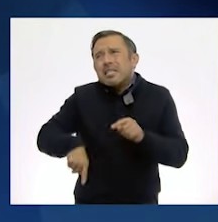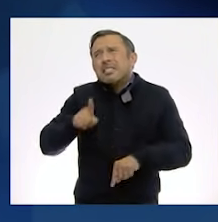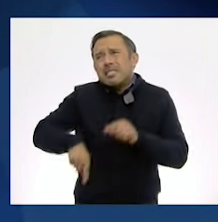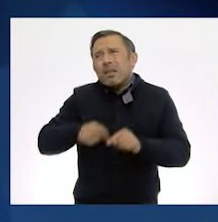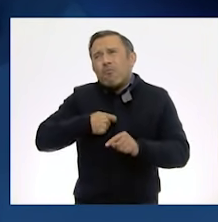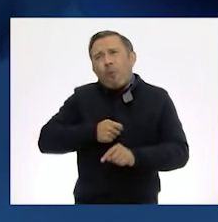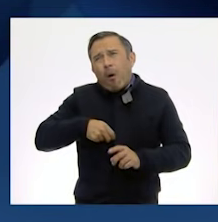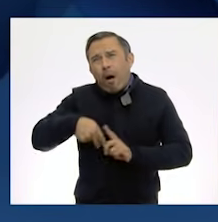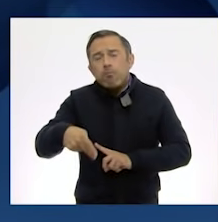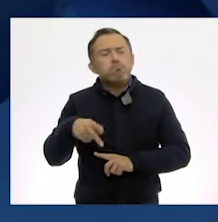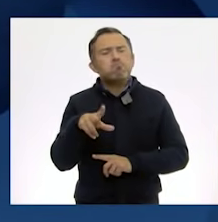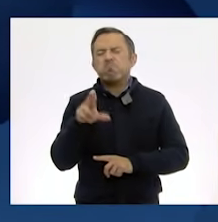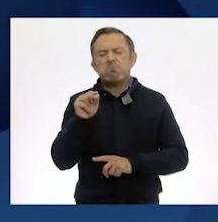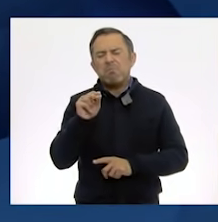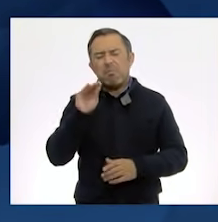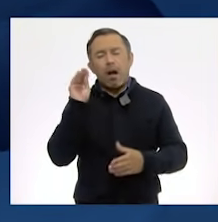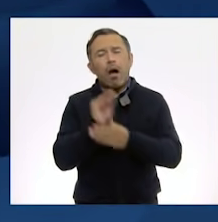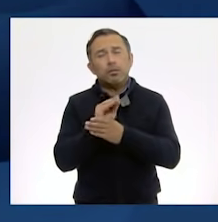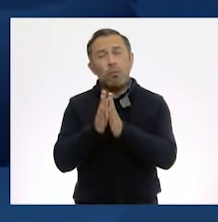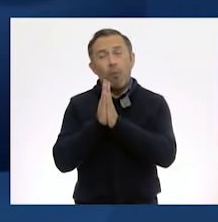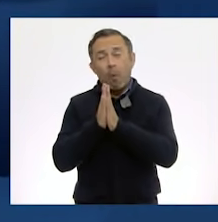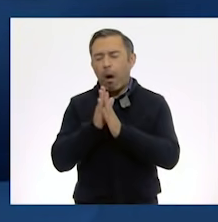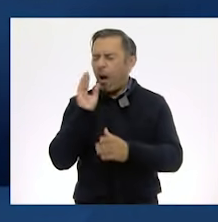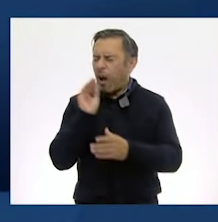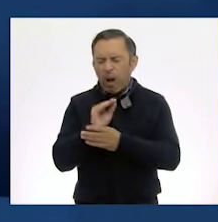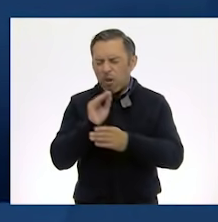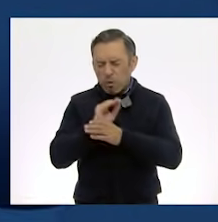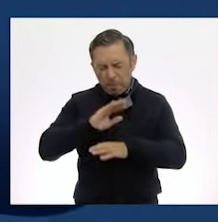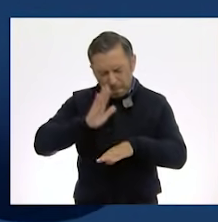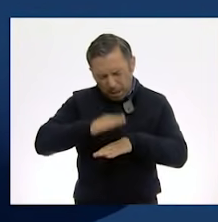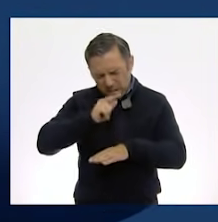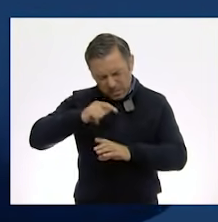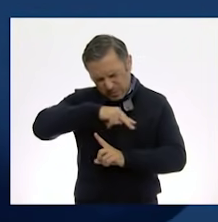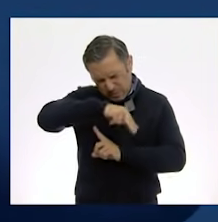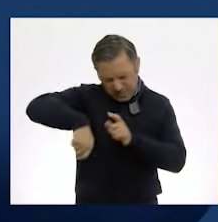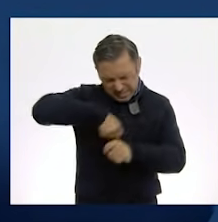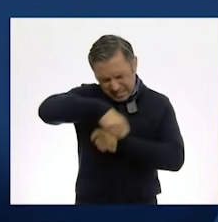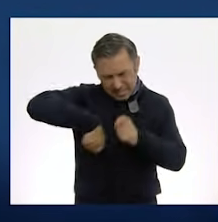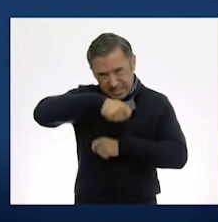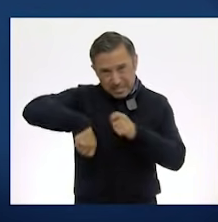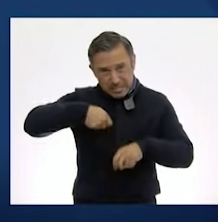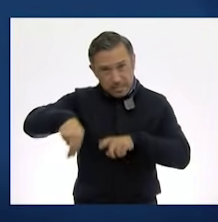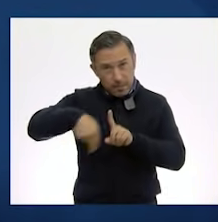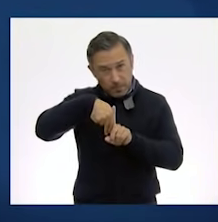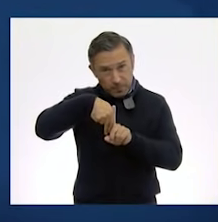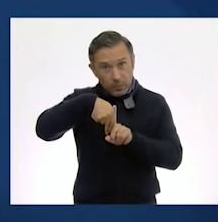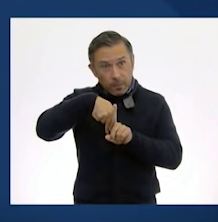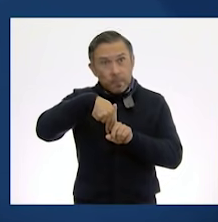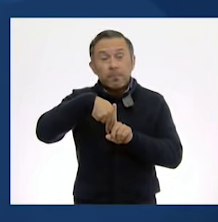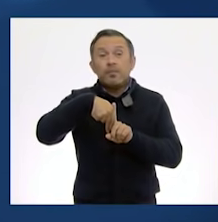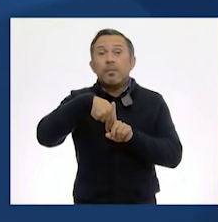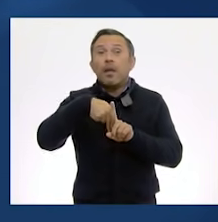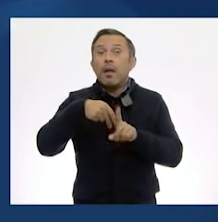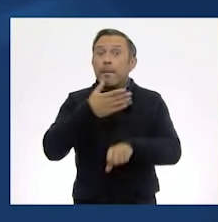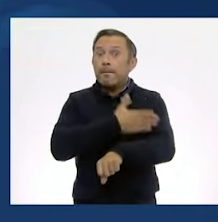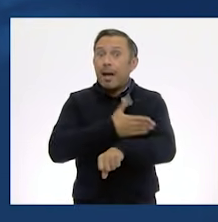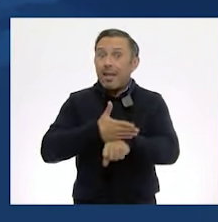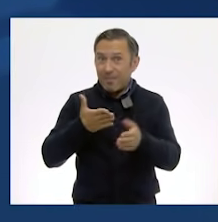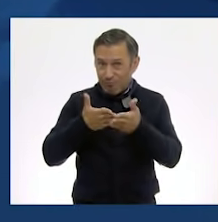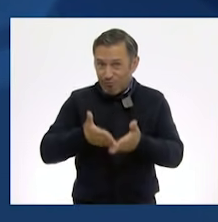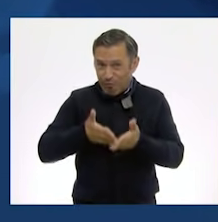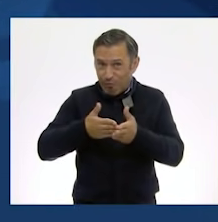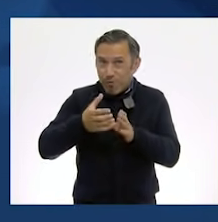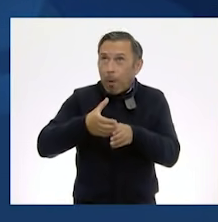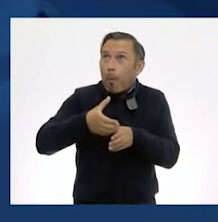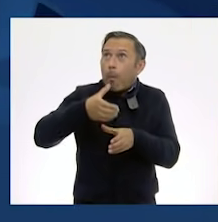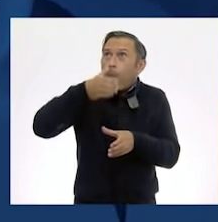caso y redoblaran sus ligaduras. Una vez estuvo atado al mástil de su navío, ordenó a